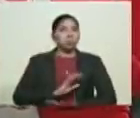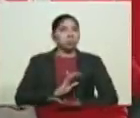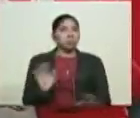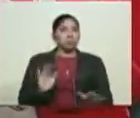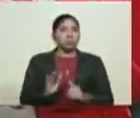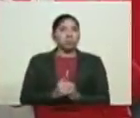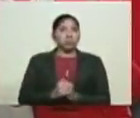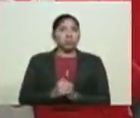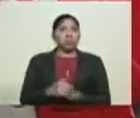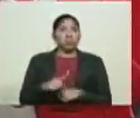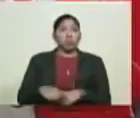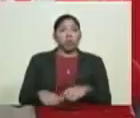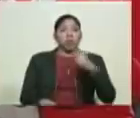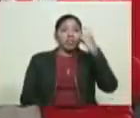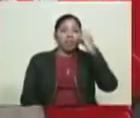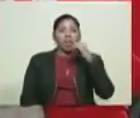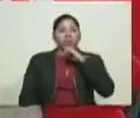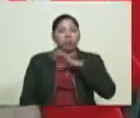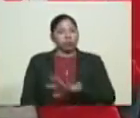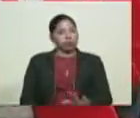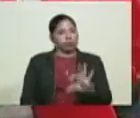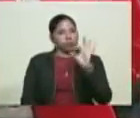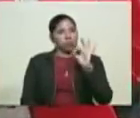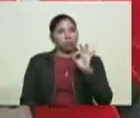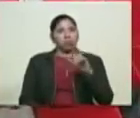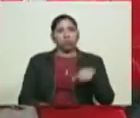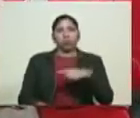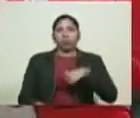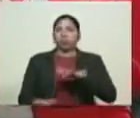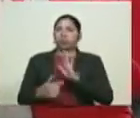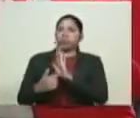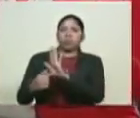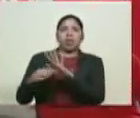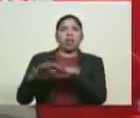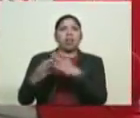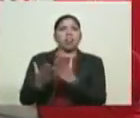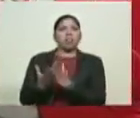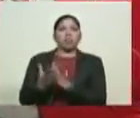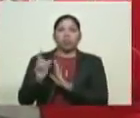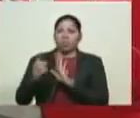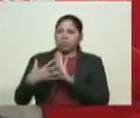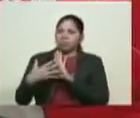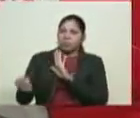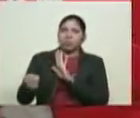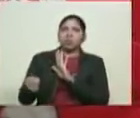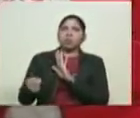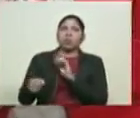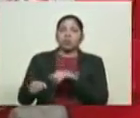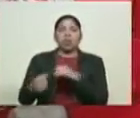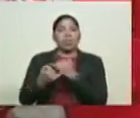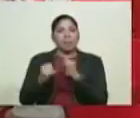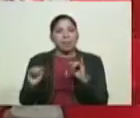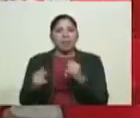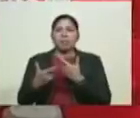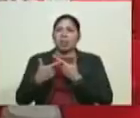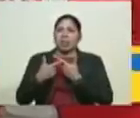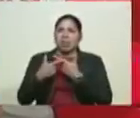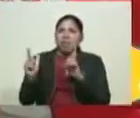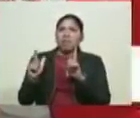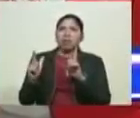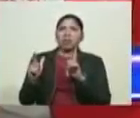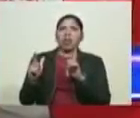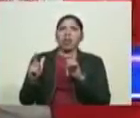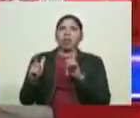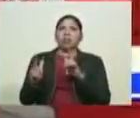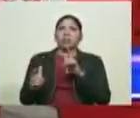venezolanas vamos a dar un ejemplo al mundo de lo que es soberanía, de lo que es independencia, de lo que es libertad, de